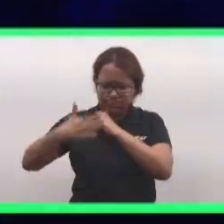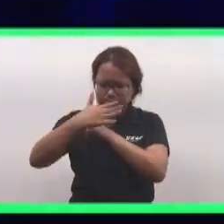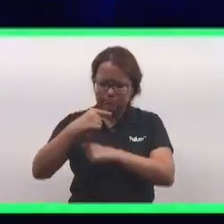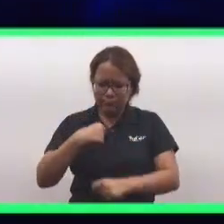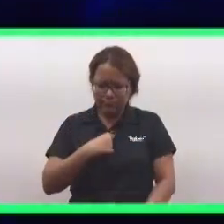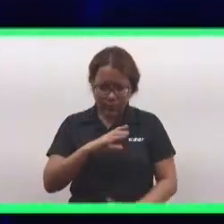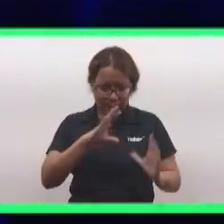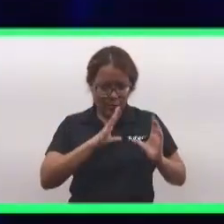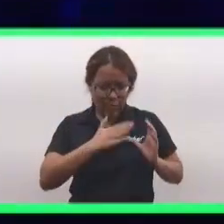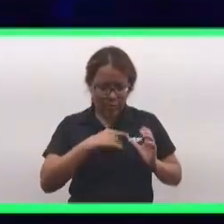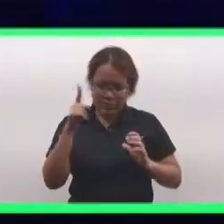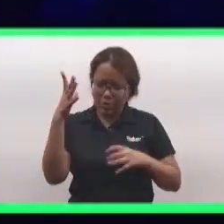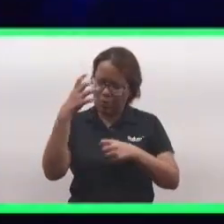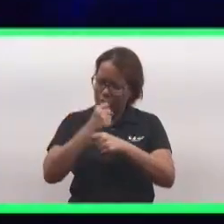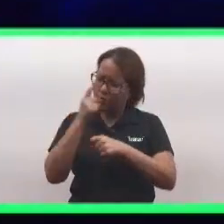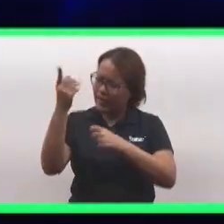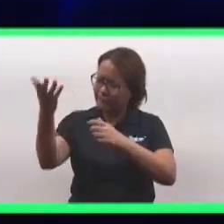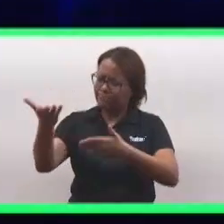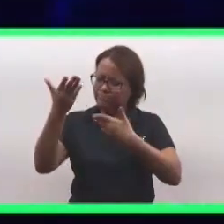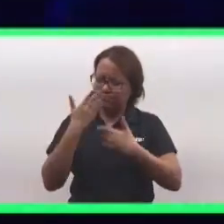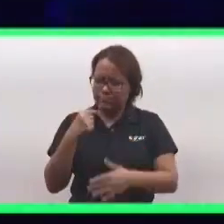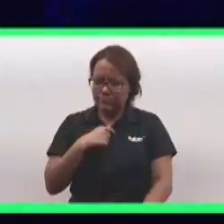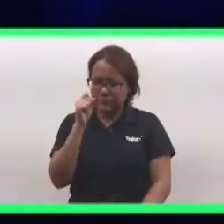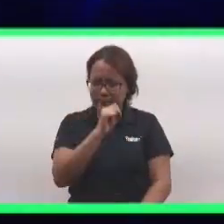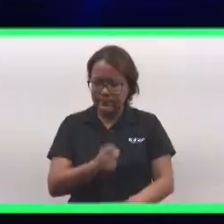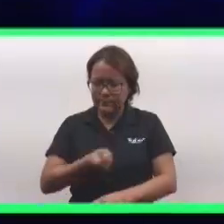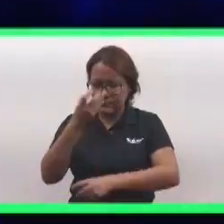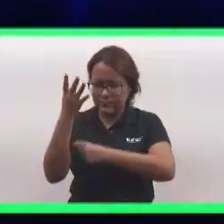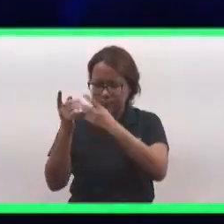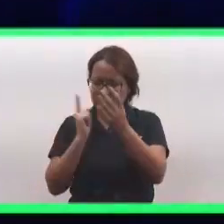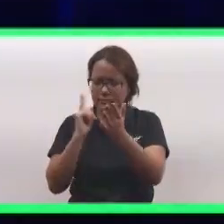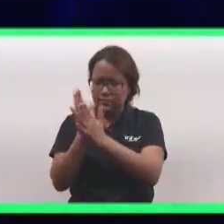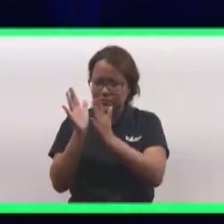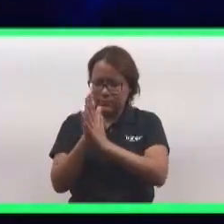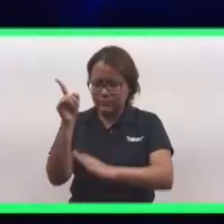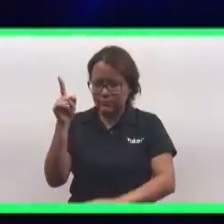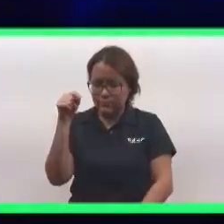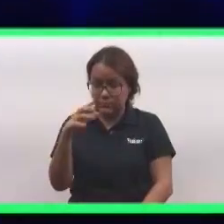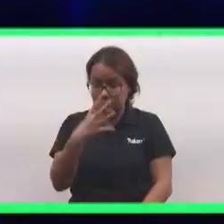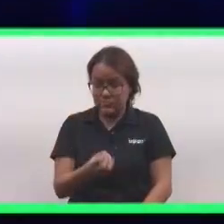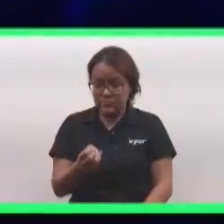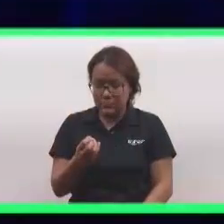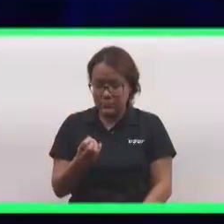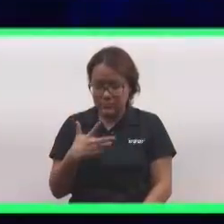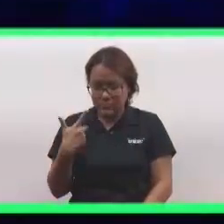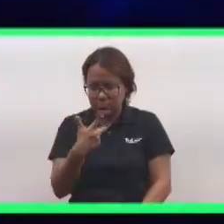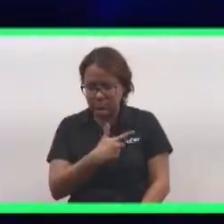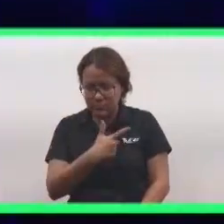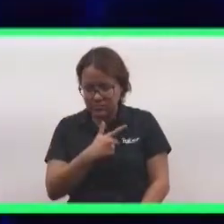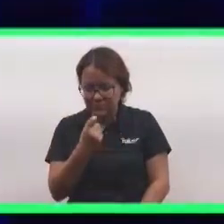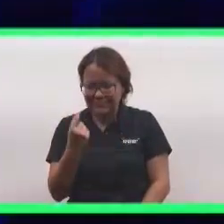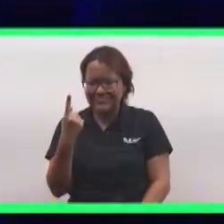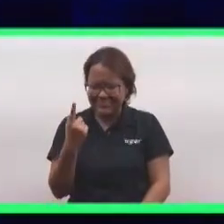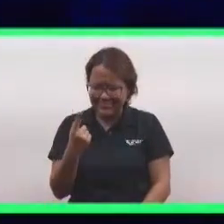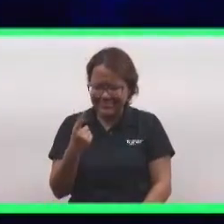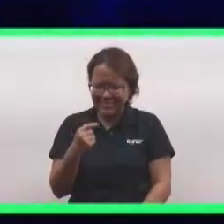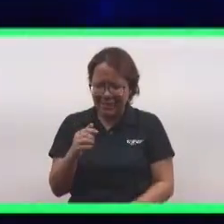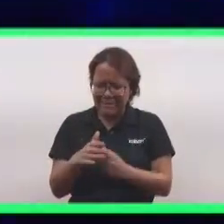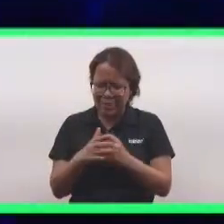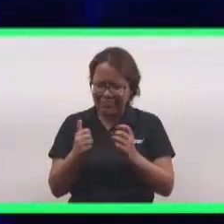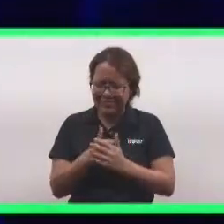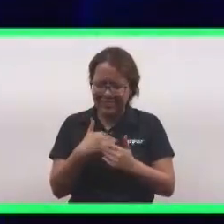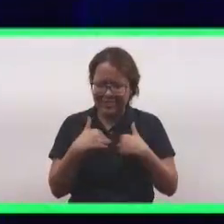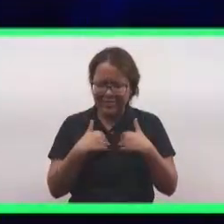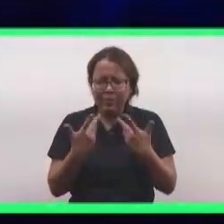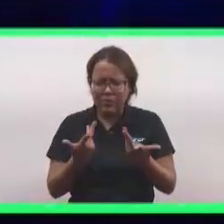lo que se gozó mi corazón y con mi cántico le alabaré. Señor, el día de hoy estamos queriendo entender el porqué de los desiertos y con